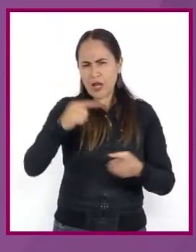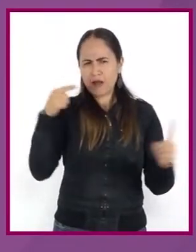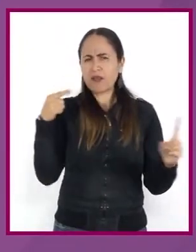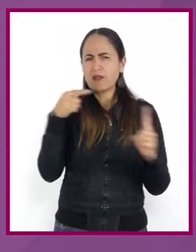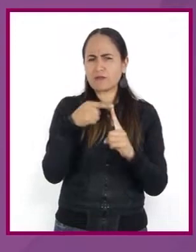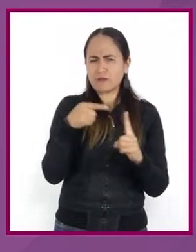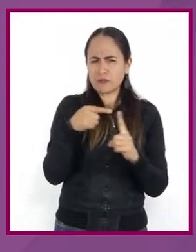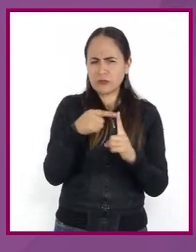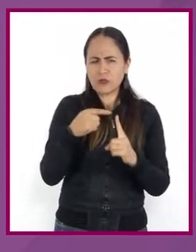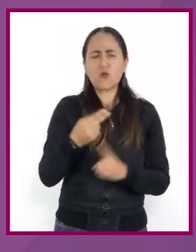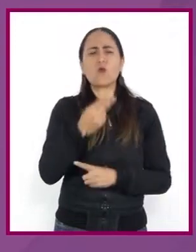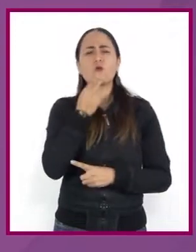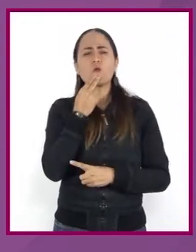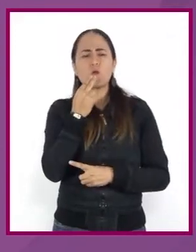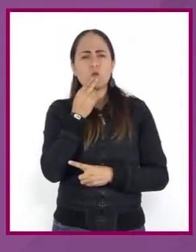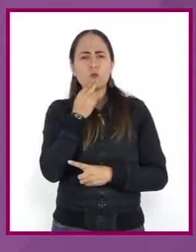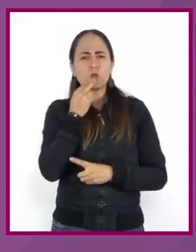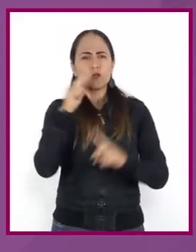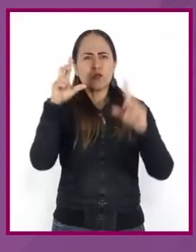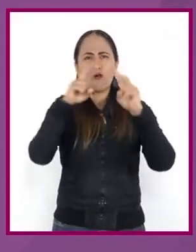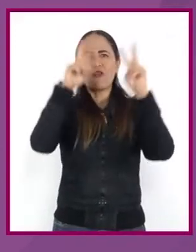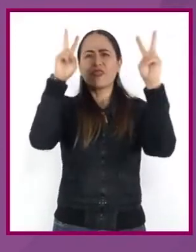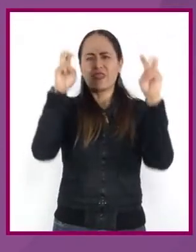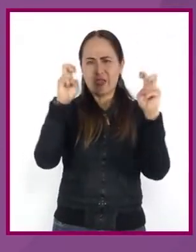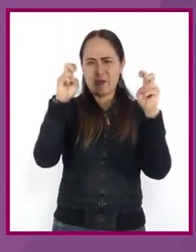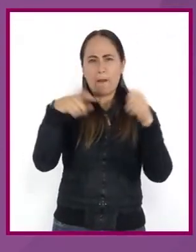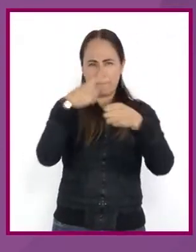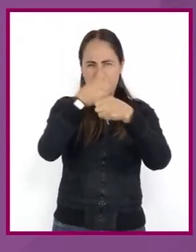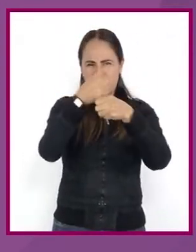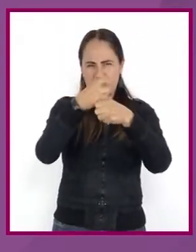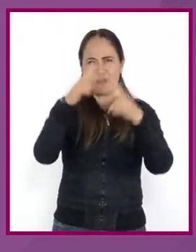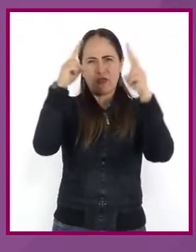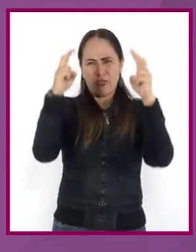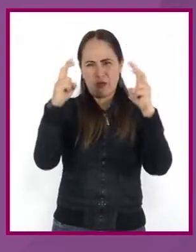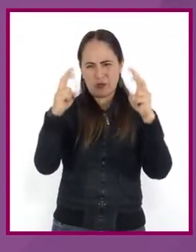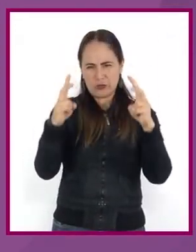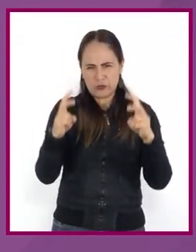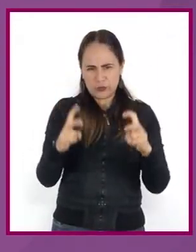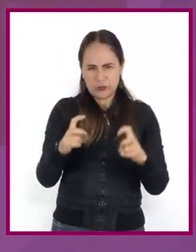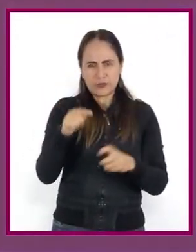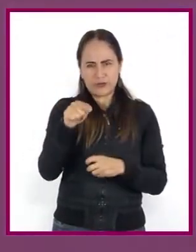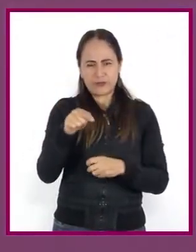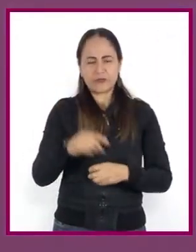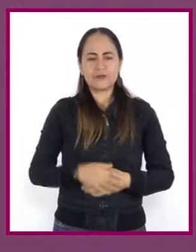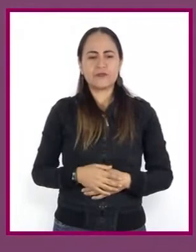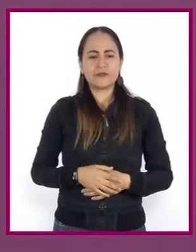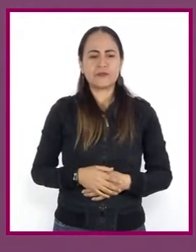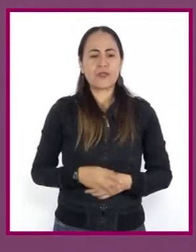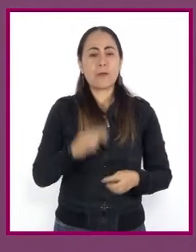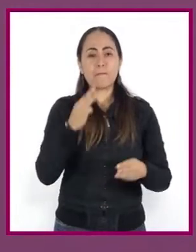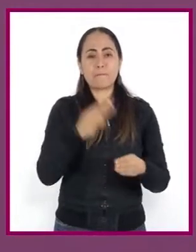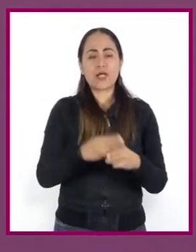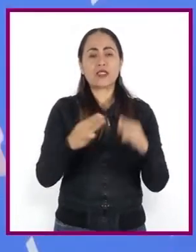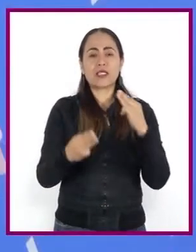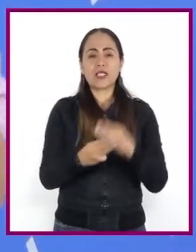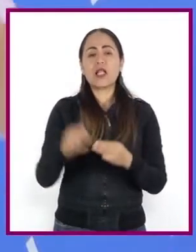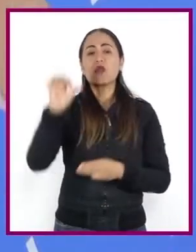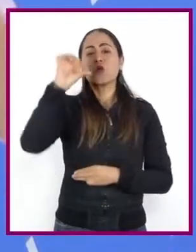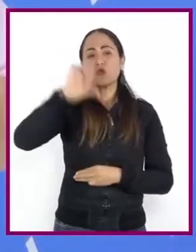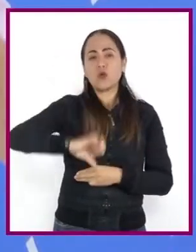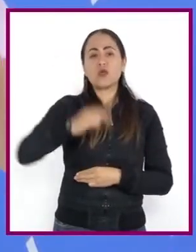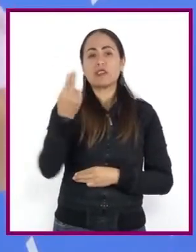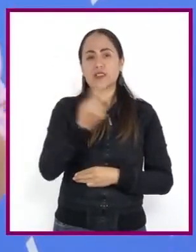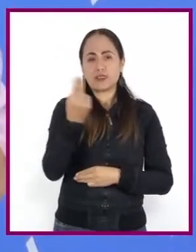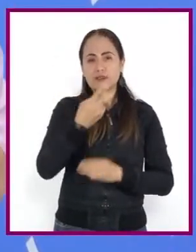reflexionar sobre el uso de títulos y subtítulos en documentos administrativos. Los materiales que van a necesitar